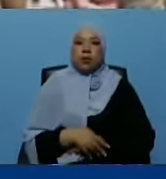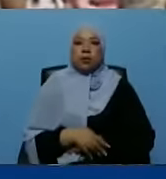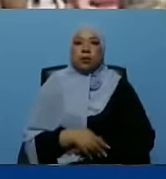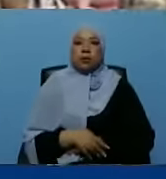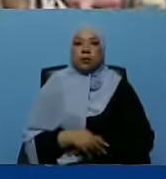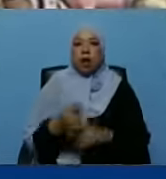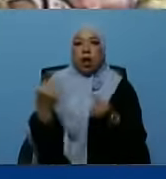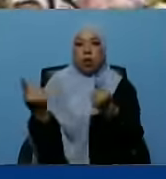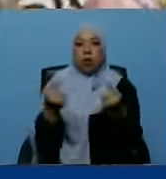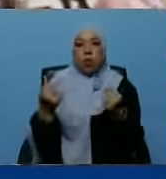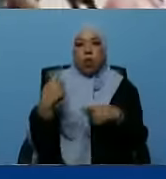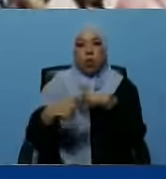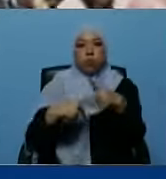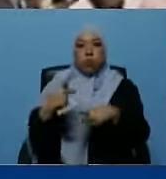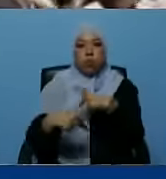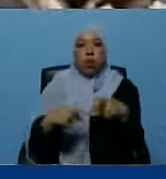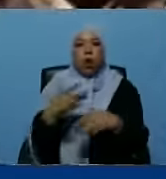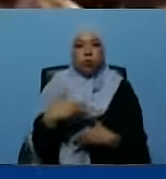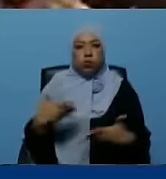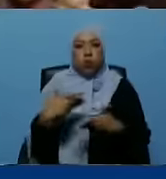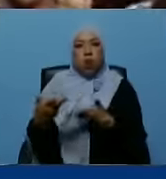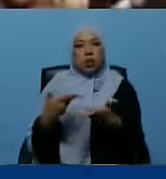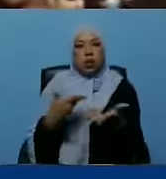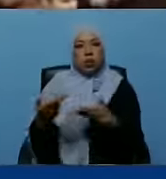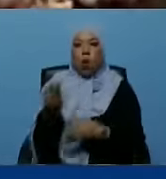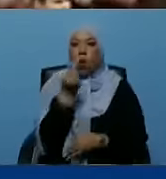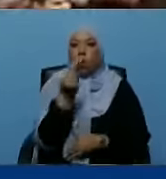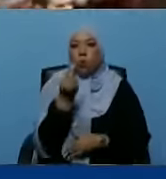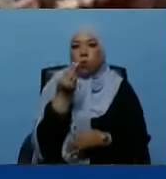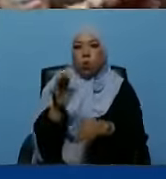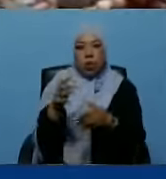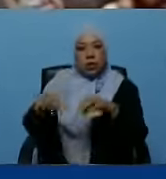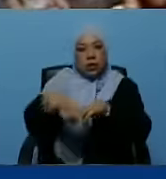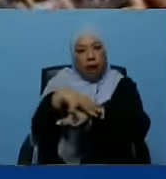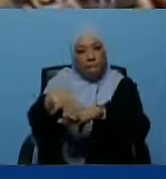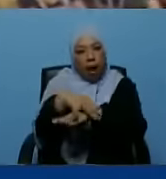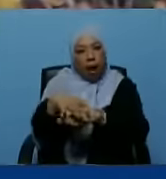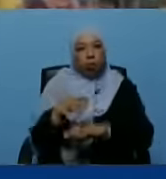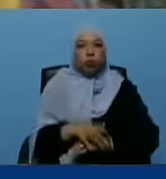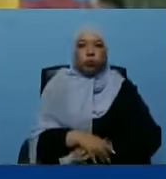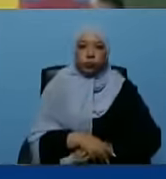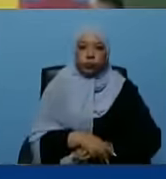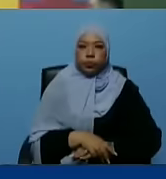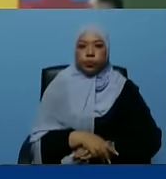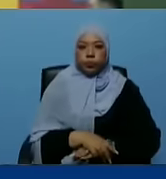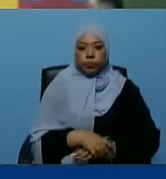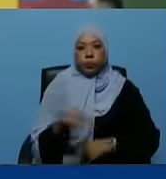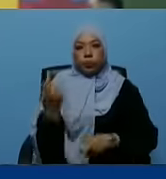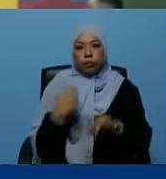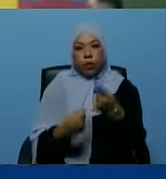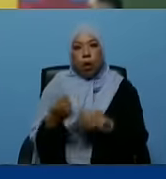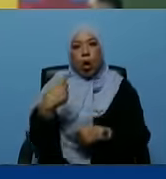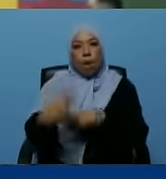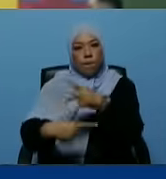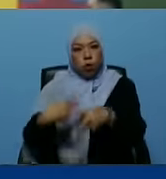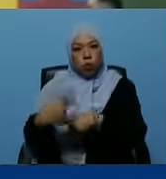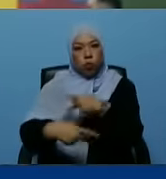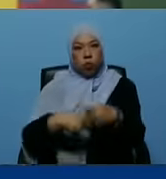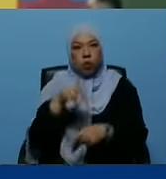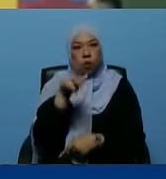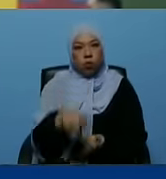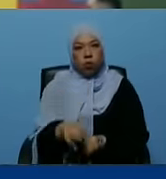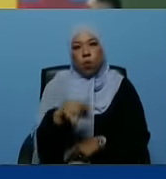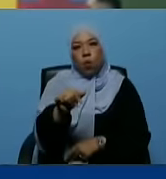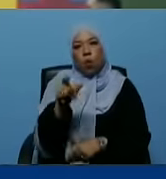La economía que produce bienes, servicios, alimentos, zapatos. La economía que produce.